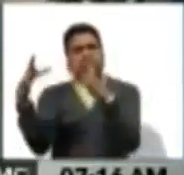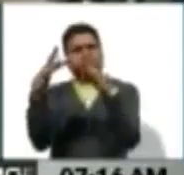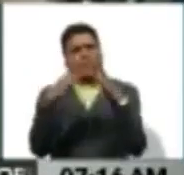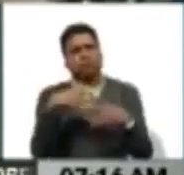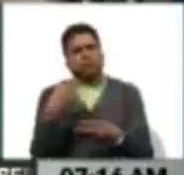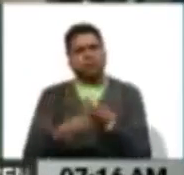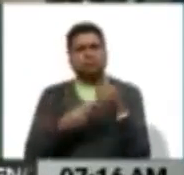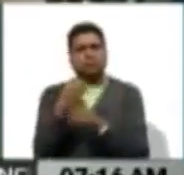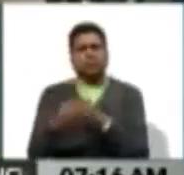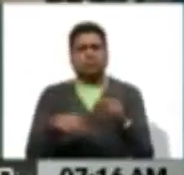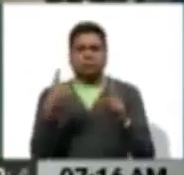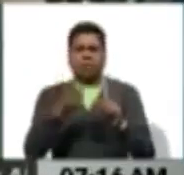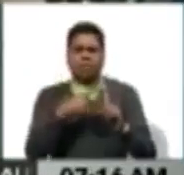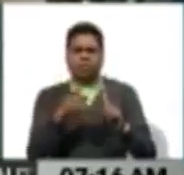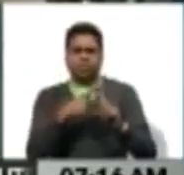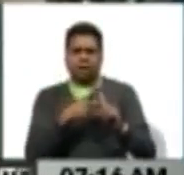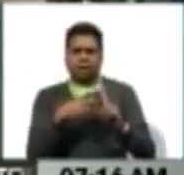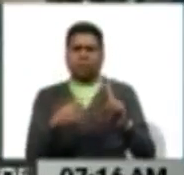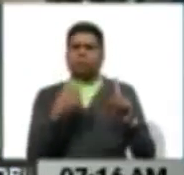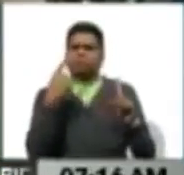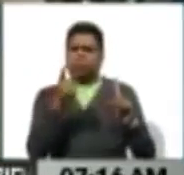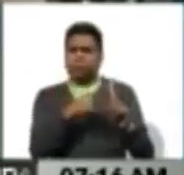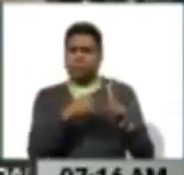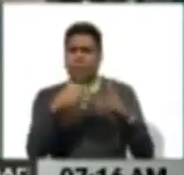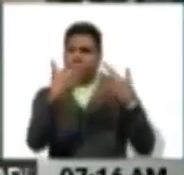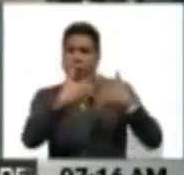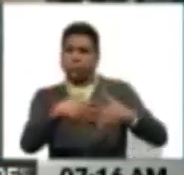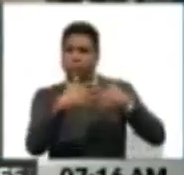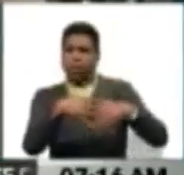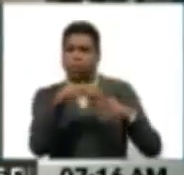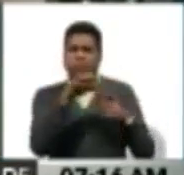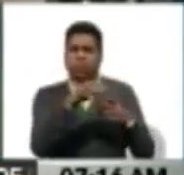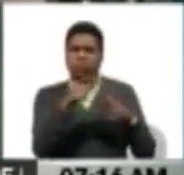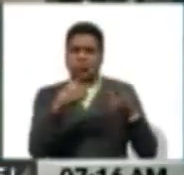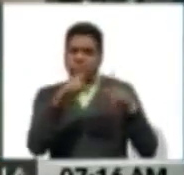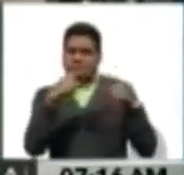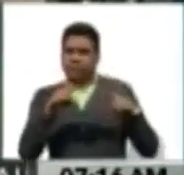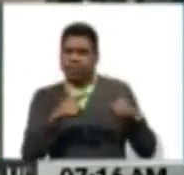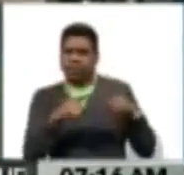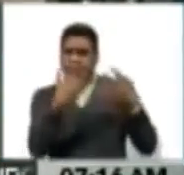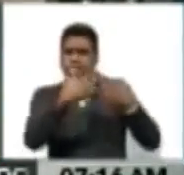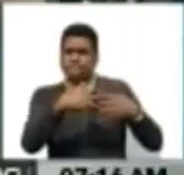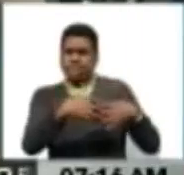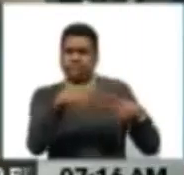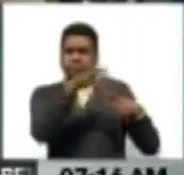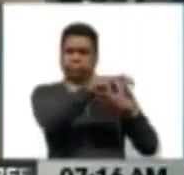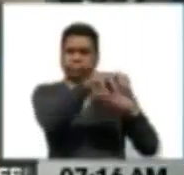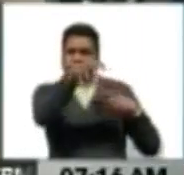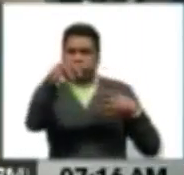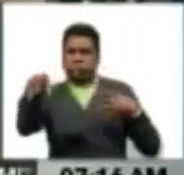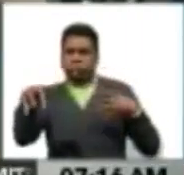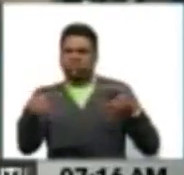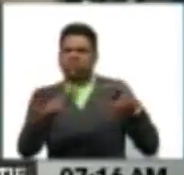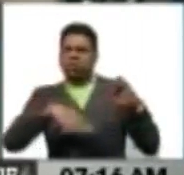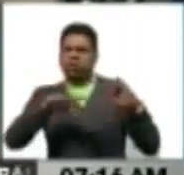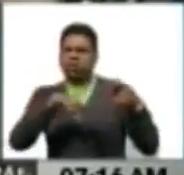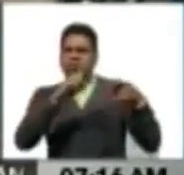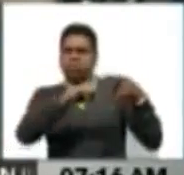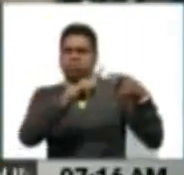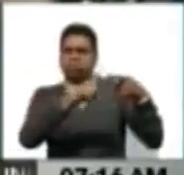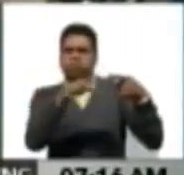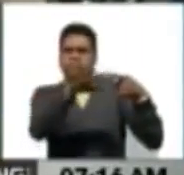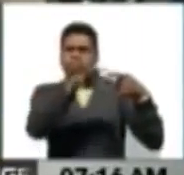empleados de diferentes plantas de las empresas Polar, en este caso de Alimentos Polar, y